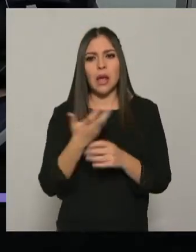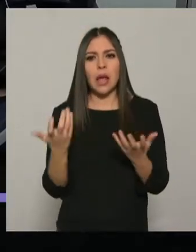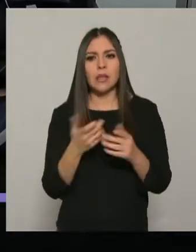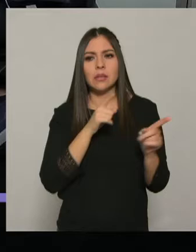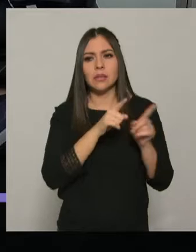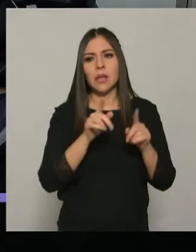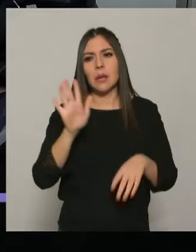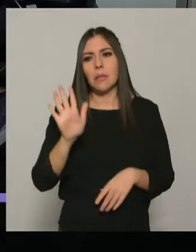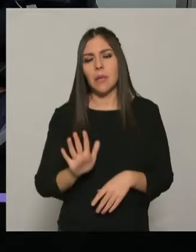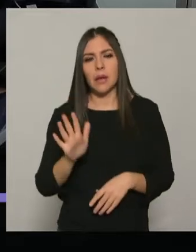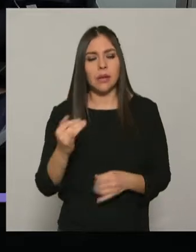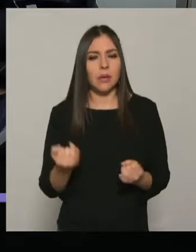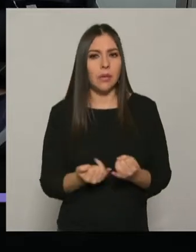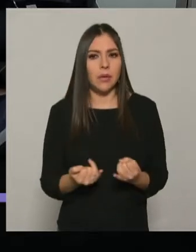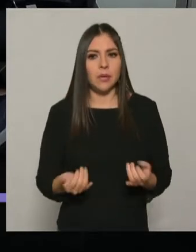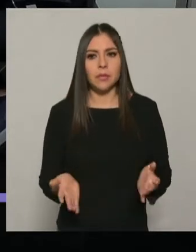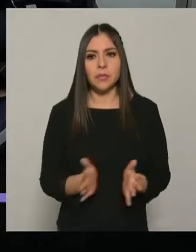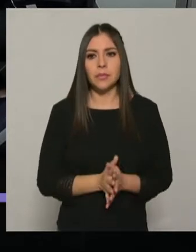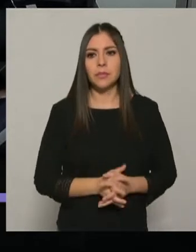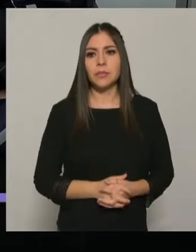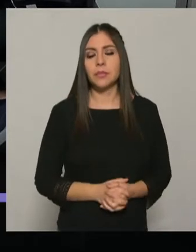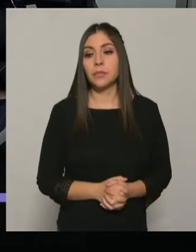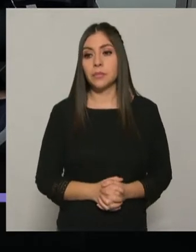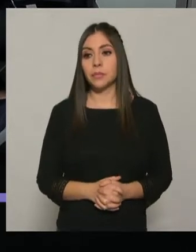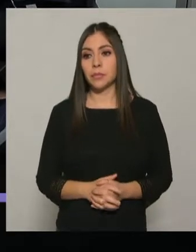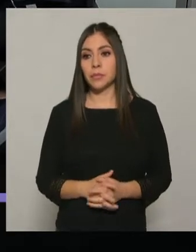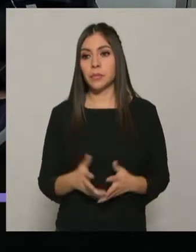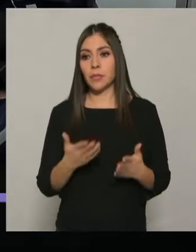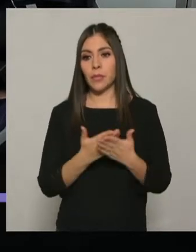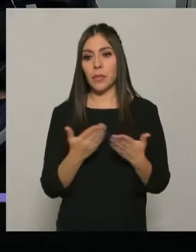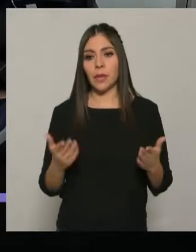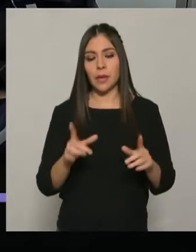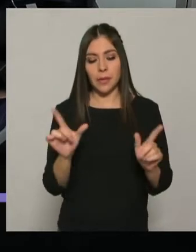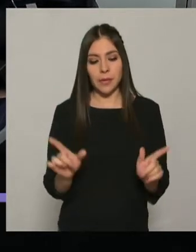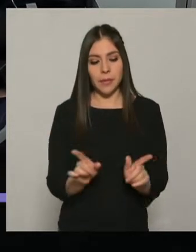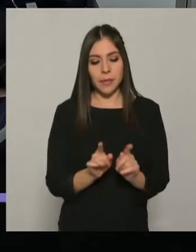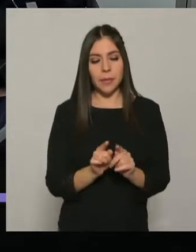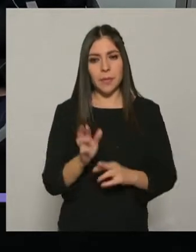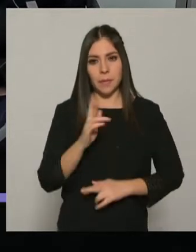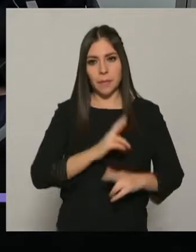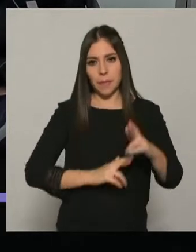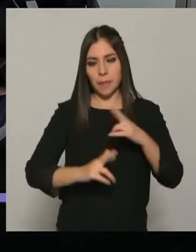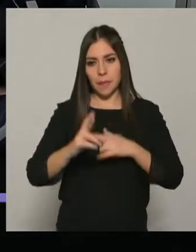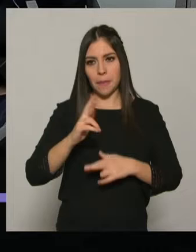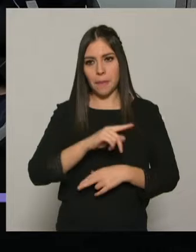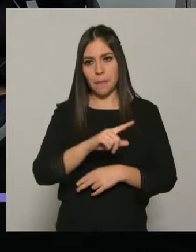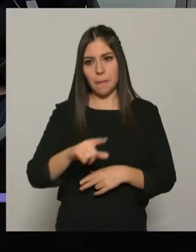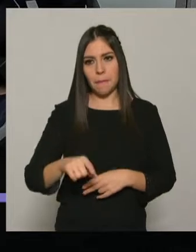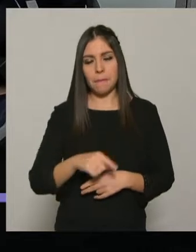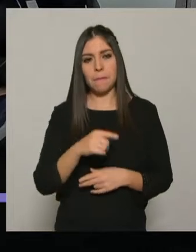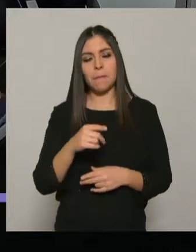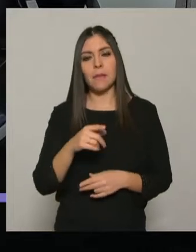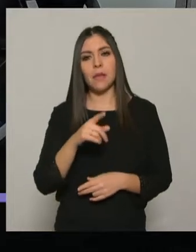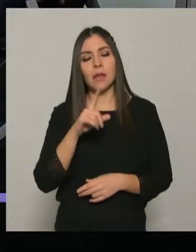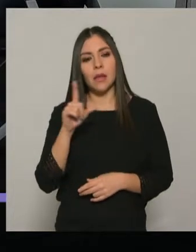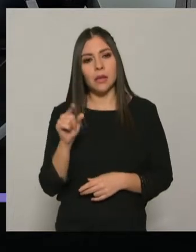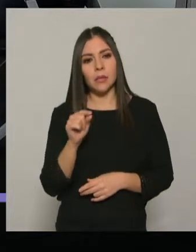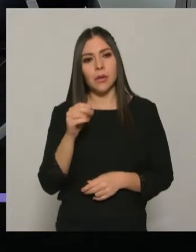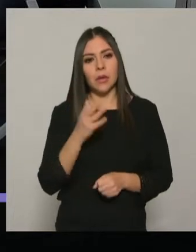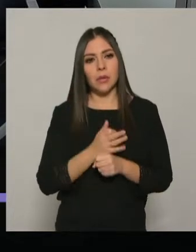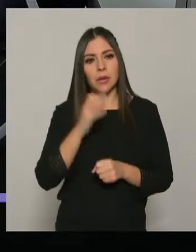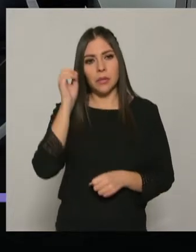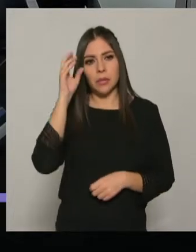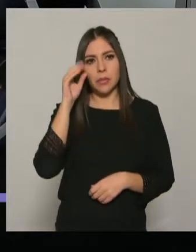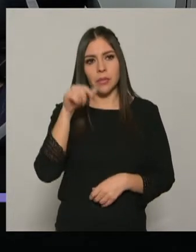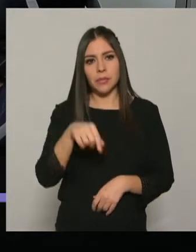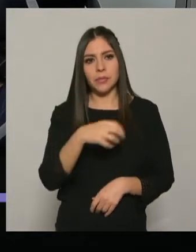esta importante reflexión que has lanzado aquí en la mesa de análisis. Y bueno, vamos a hacer una pausa, ya volvemos, estamos totalmente en